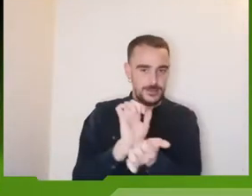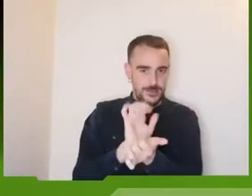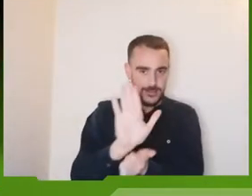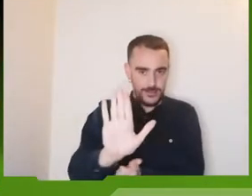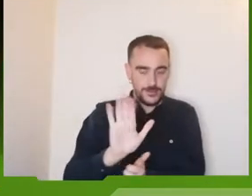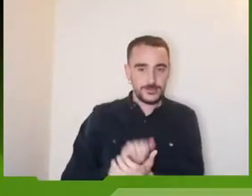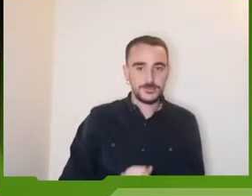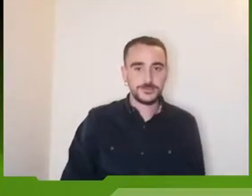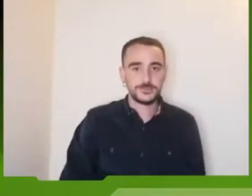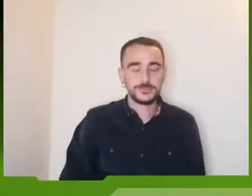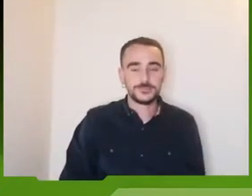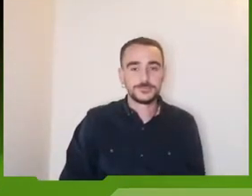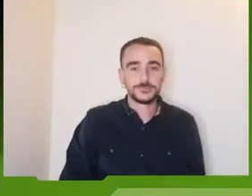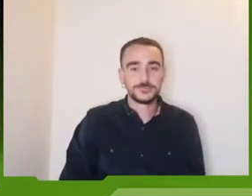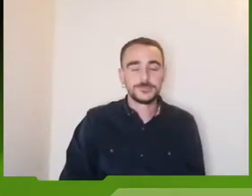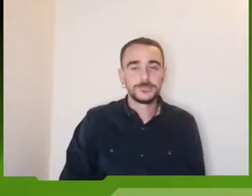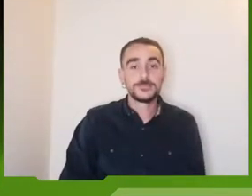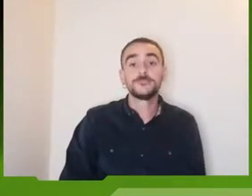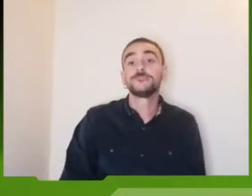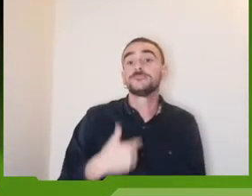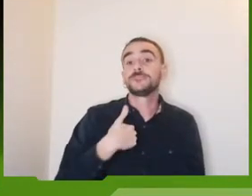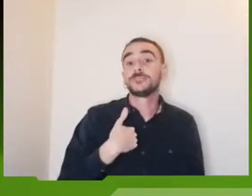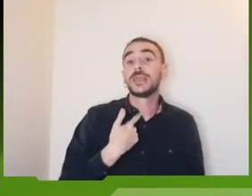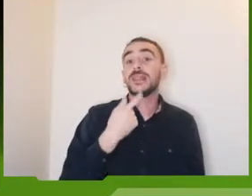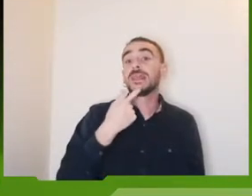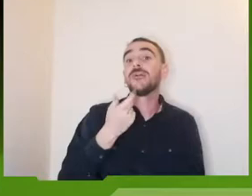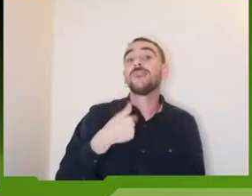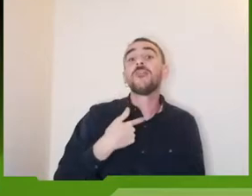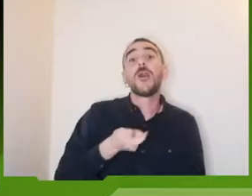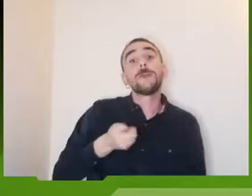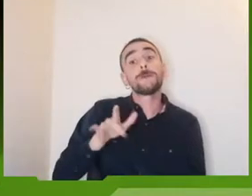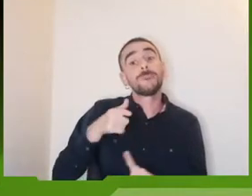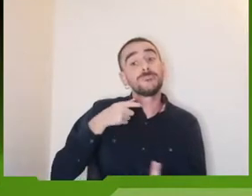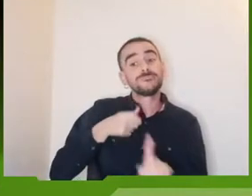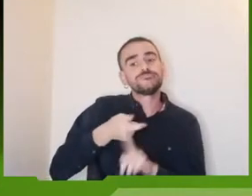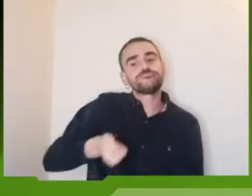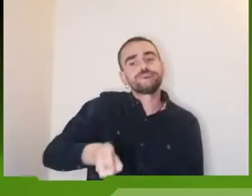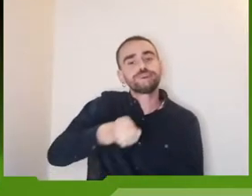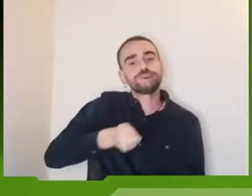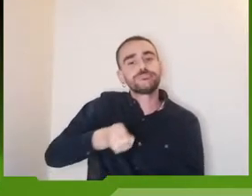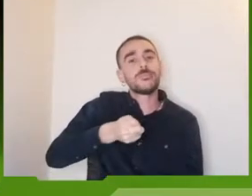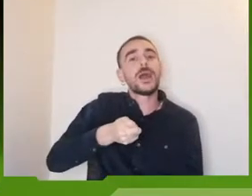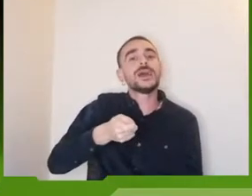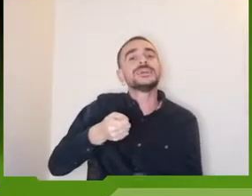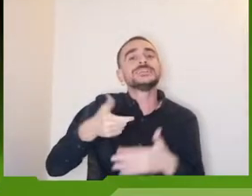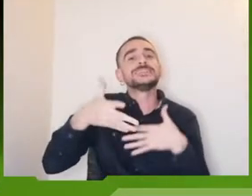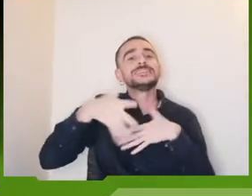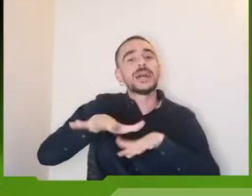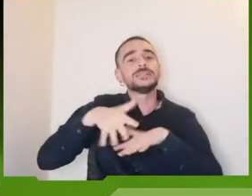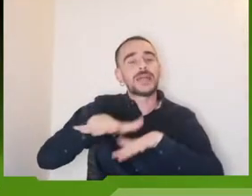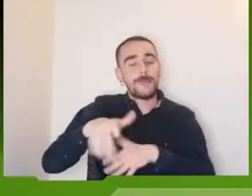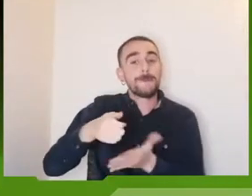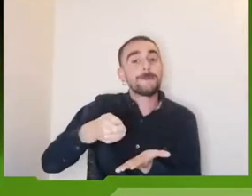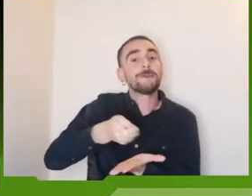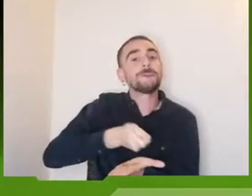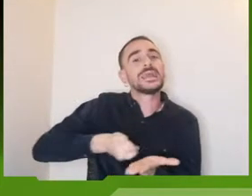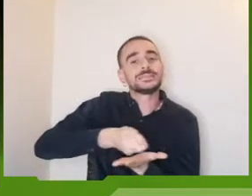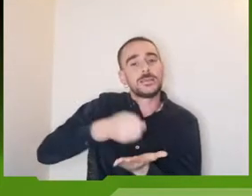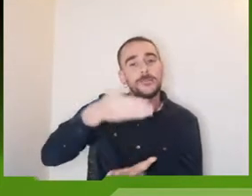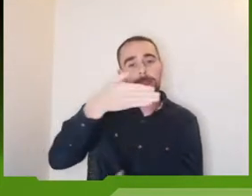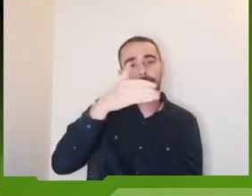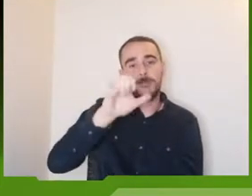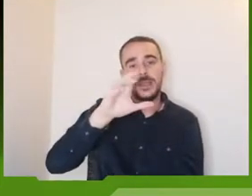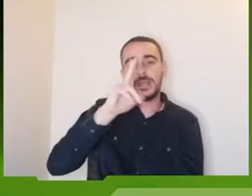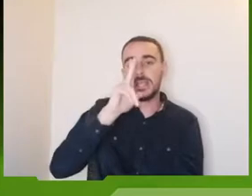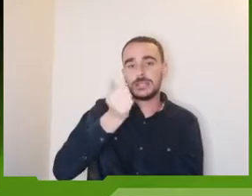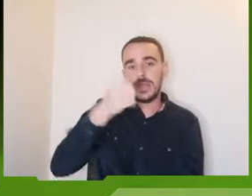para hacer el sofrito bechamel, yo estoy usando margarina, que se puede hacer perfectamente